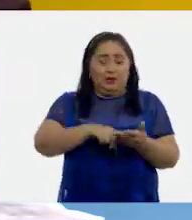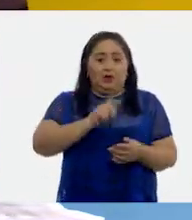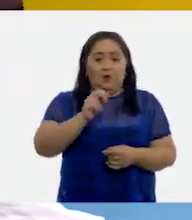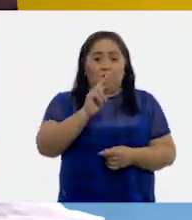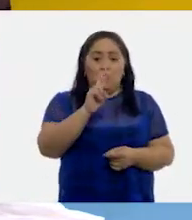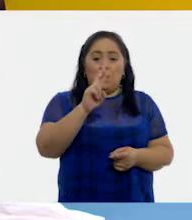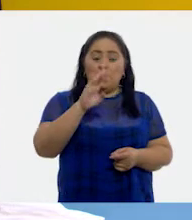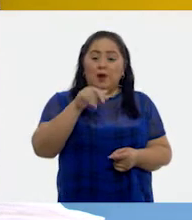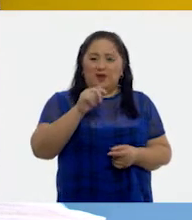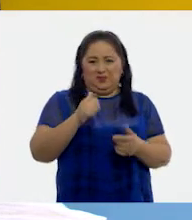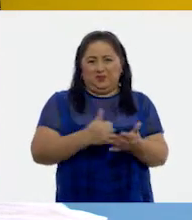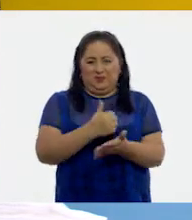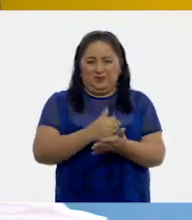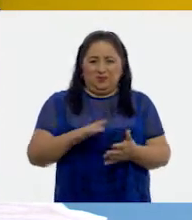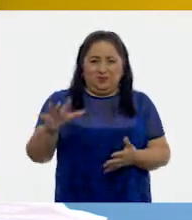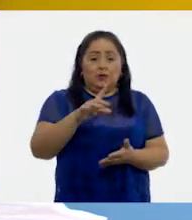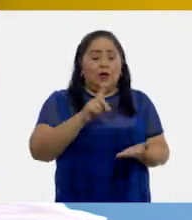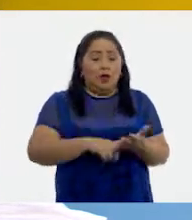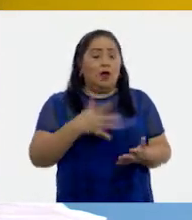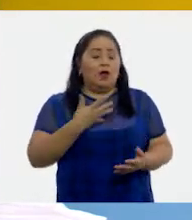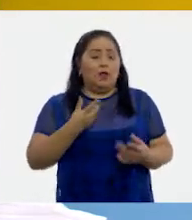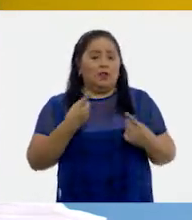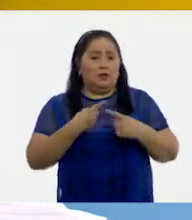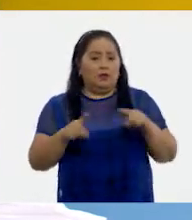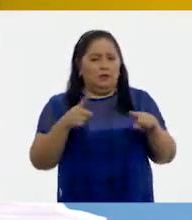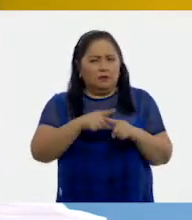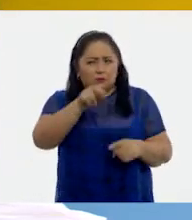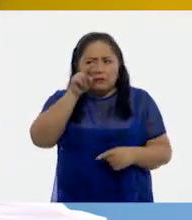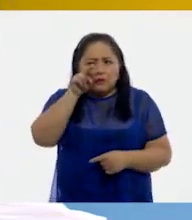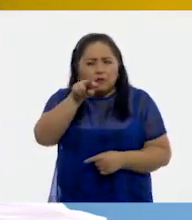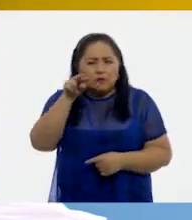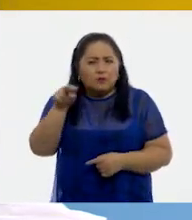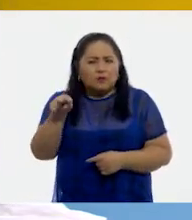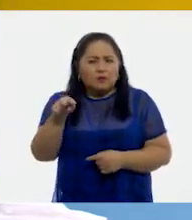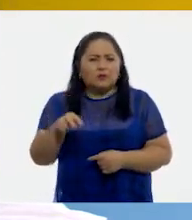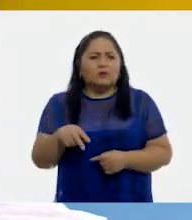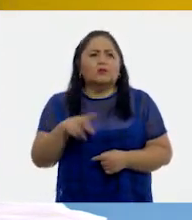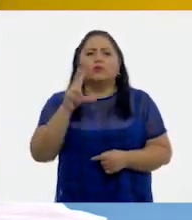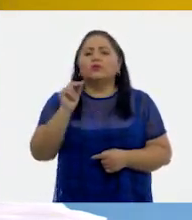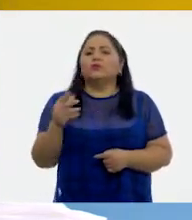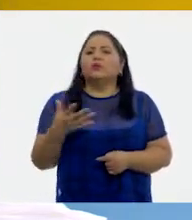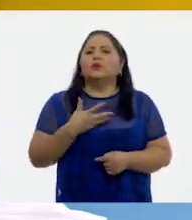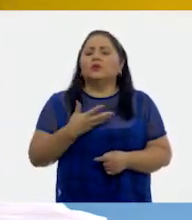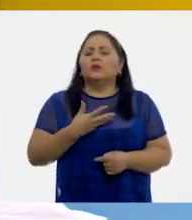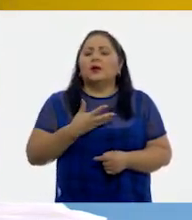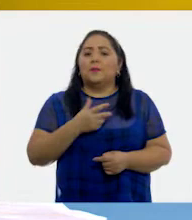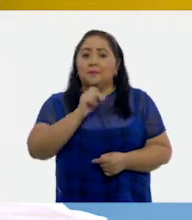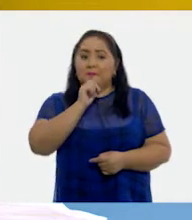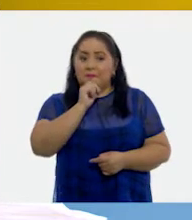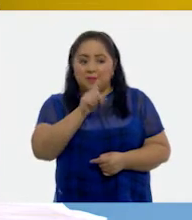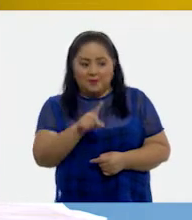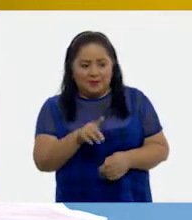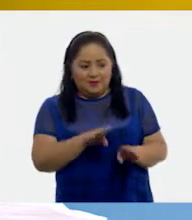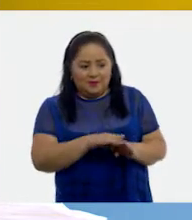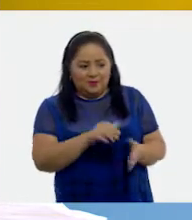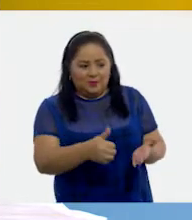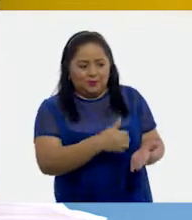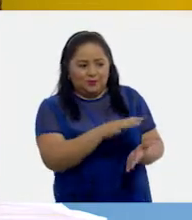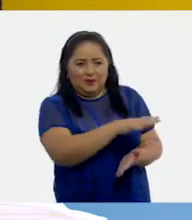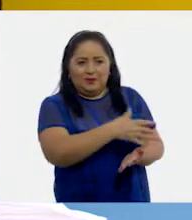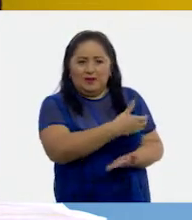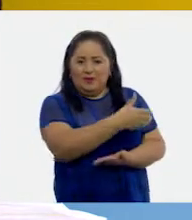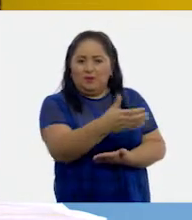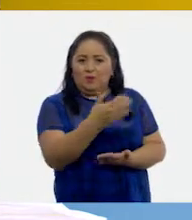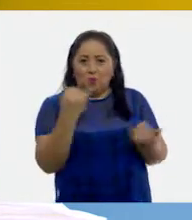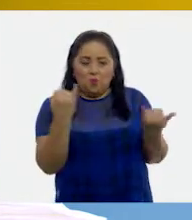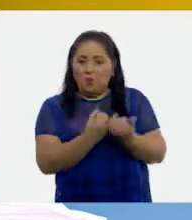localidades urbanas hay diferencias notables. No tienen la misma característica ni el mismo